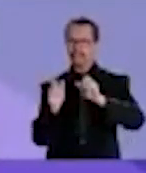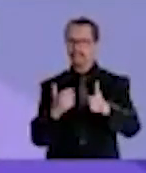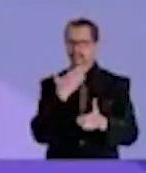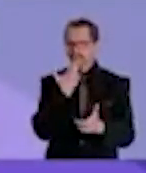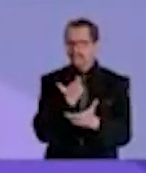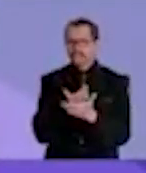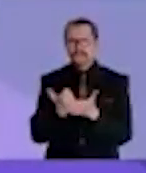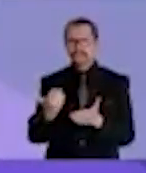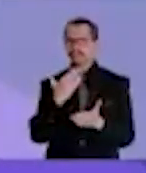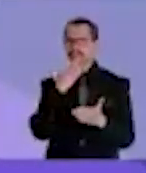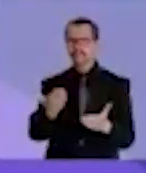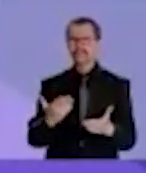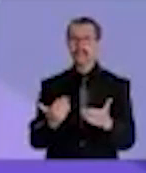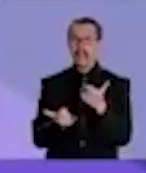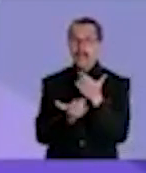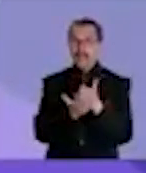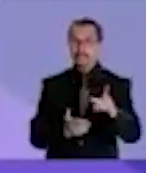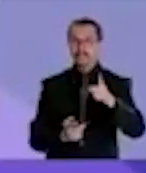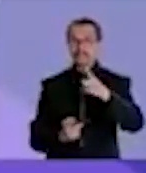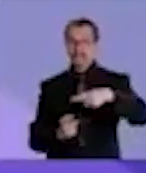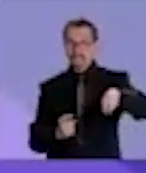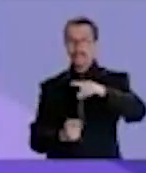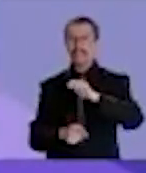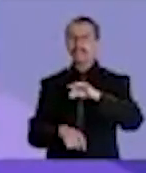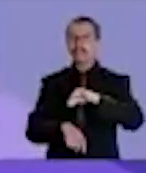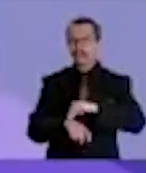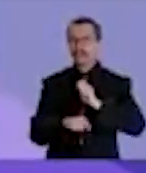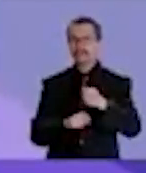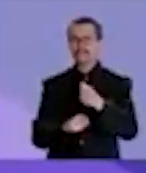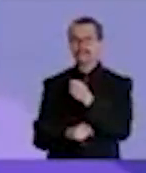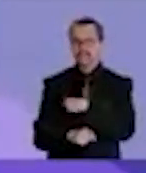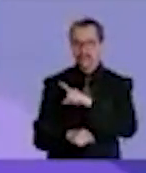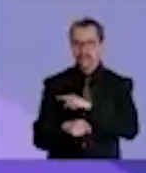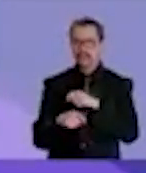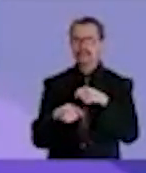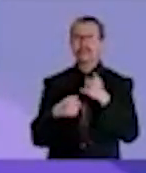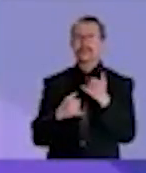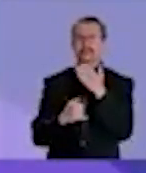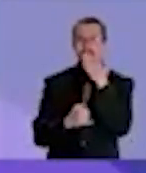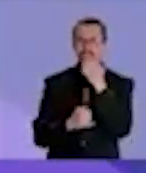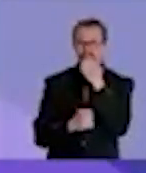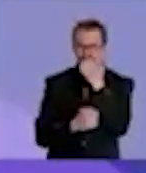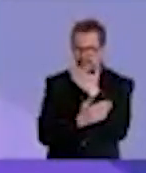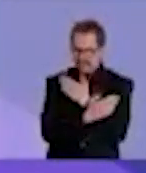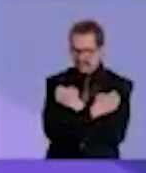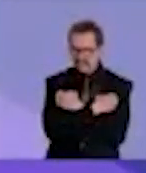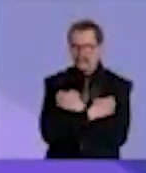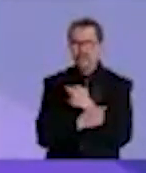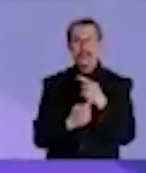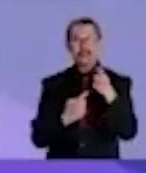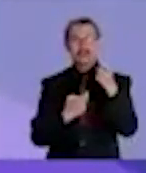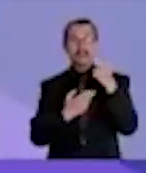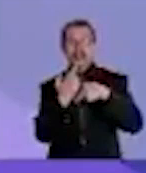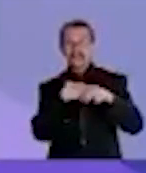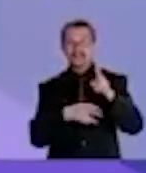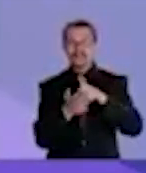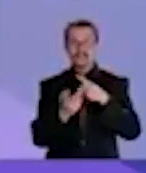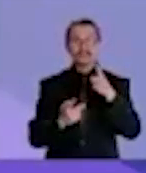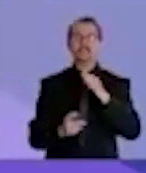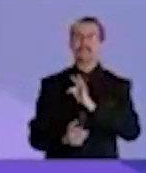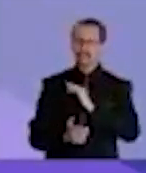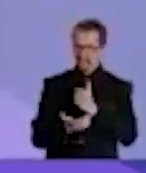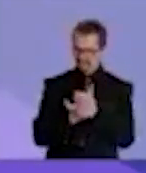la salud a la educación a todos aquellos que sean regresados de manera digna presupuestalmente creo que se puede